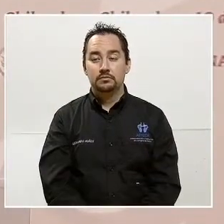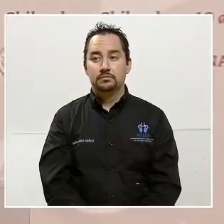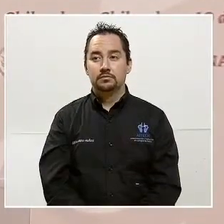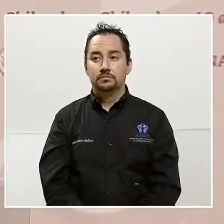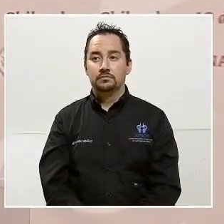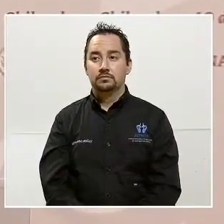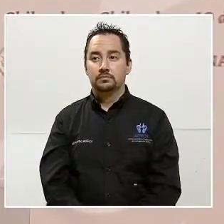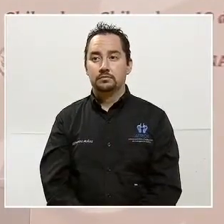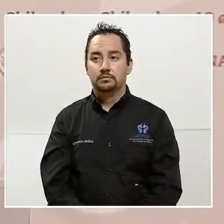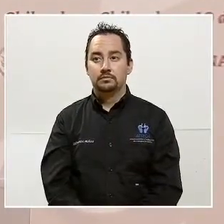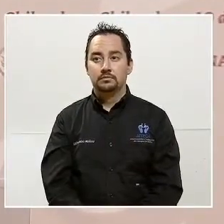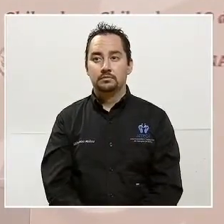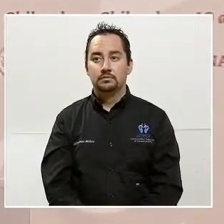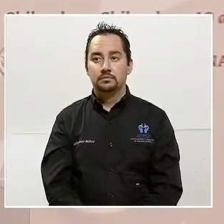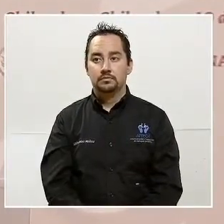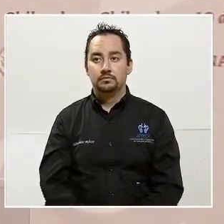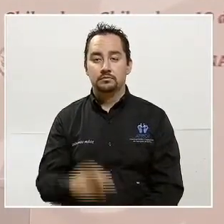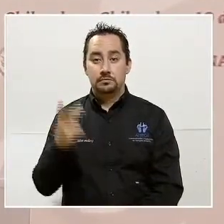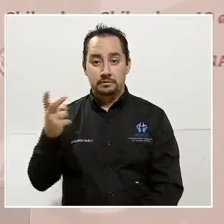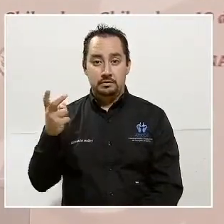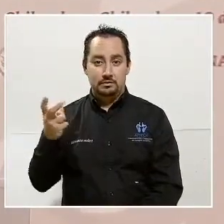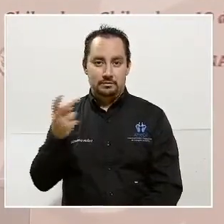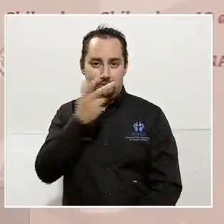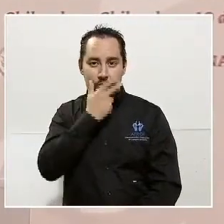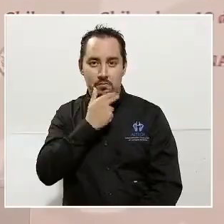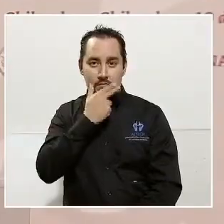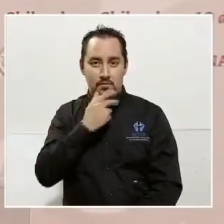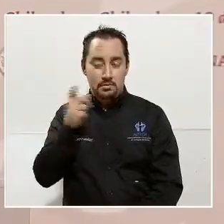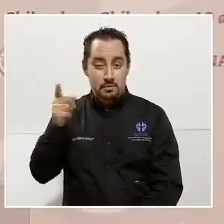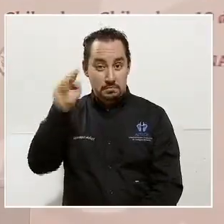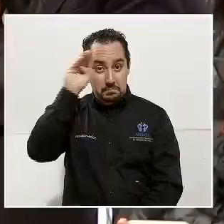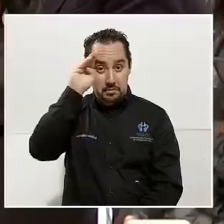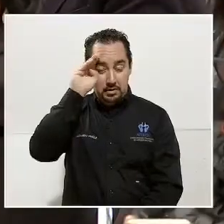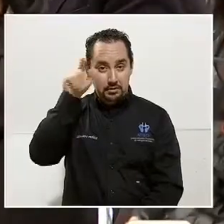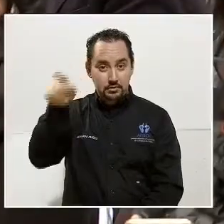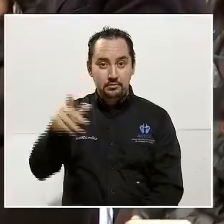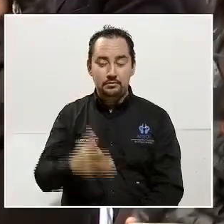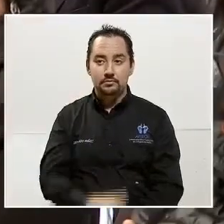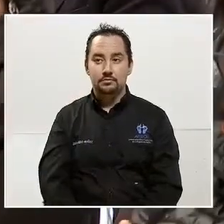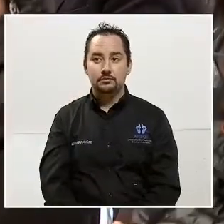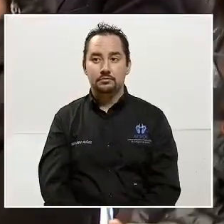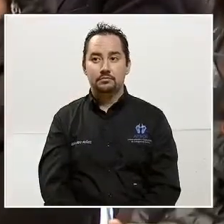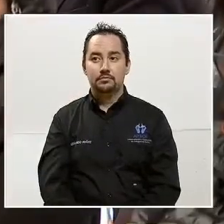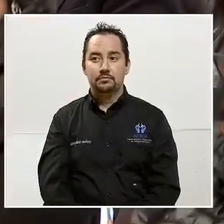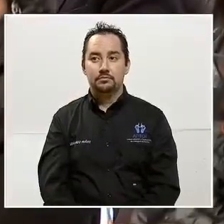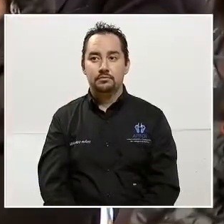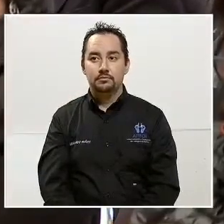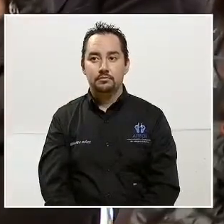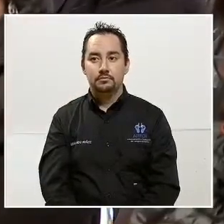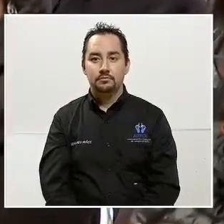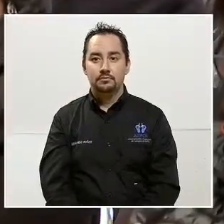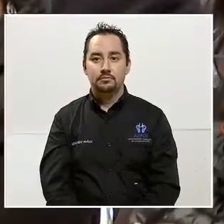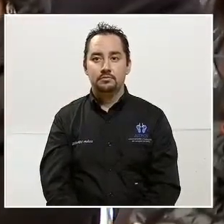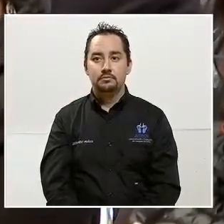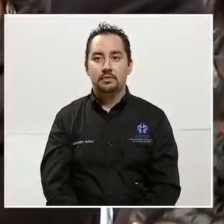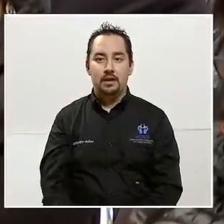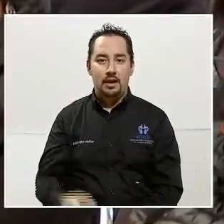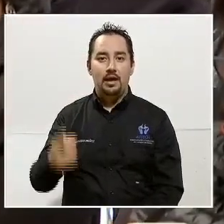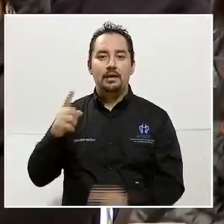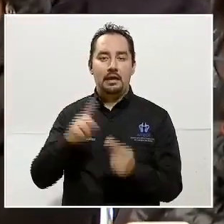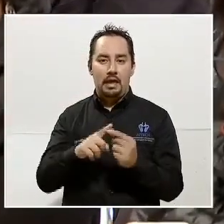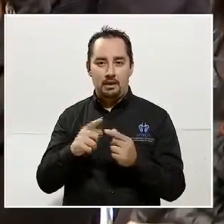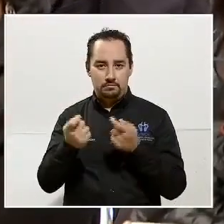de este señor y de los que nominaban